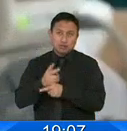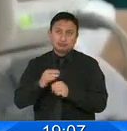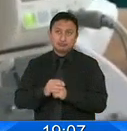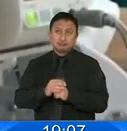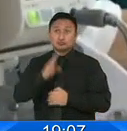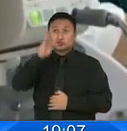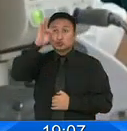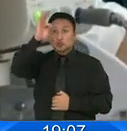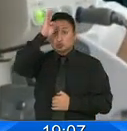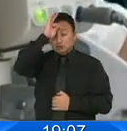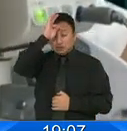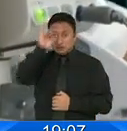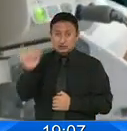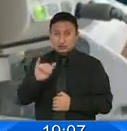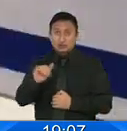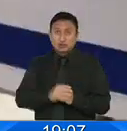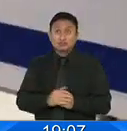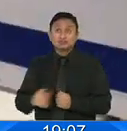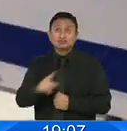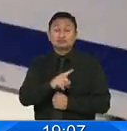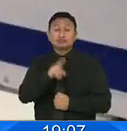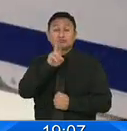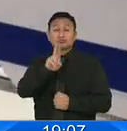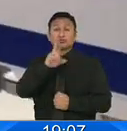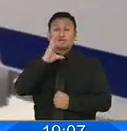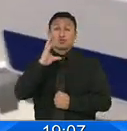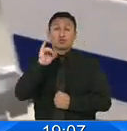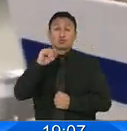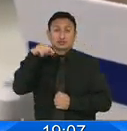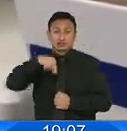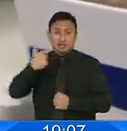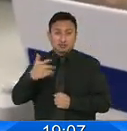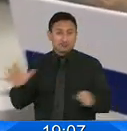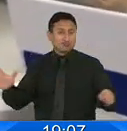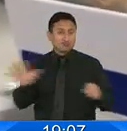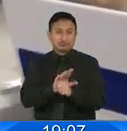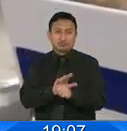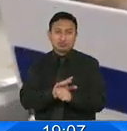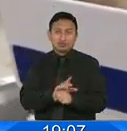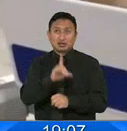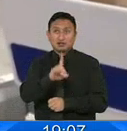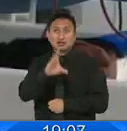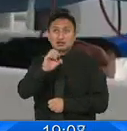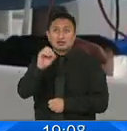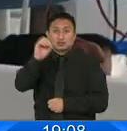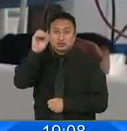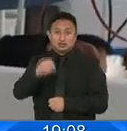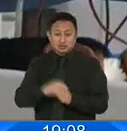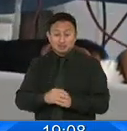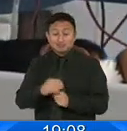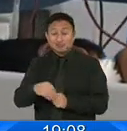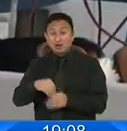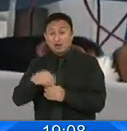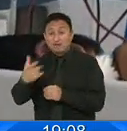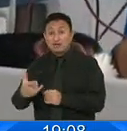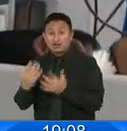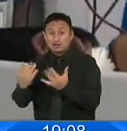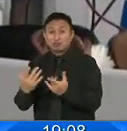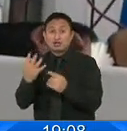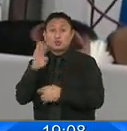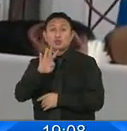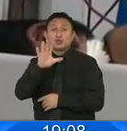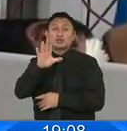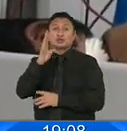unidad de cuidados intensivos también está al 100% de su capacidad, con una lista de espera de alrededor de 45